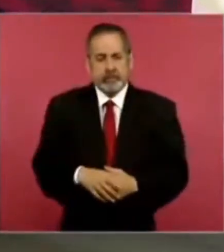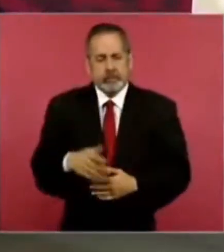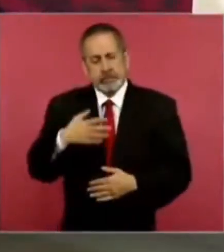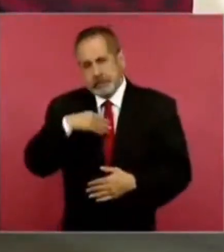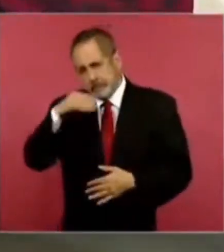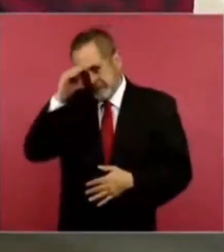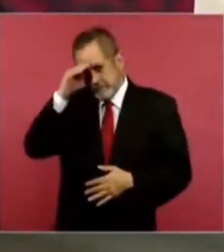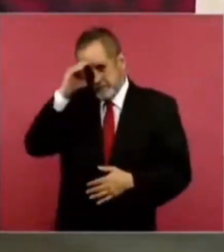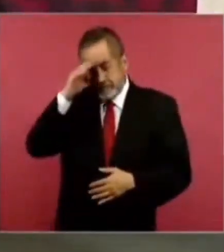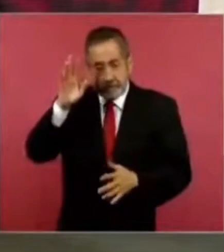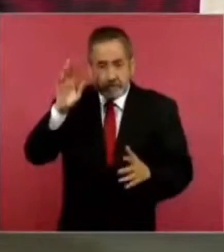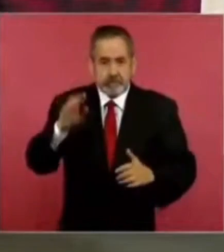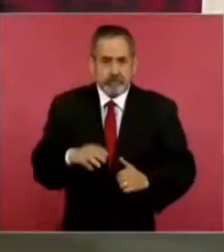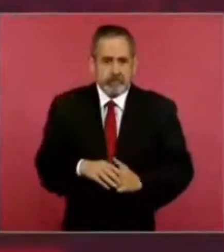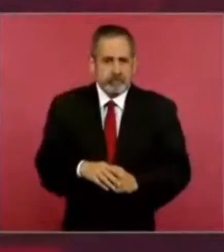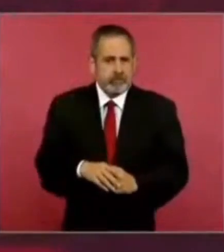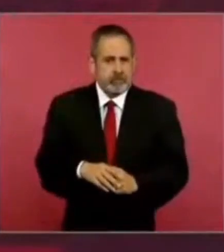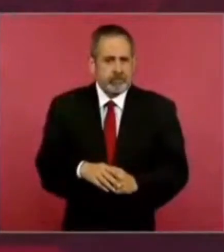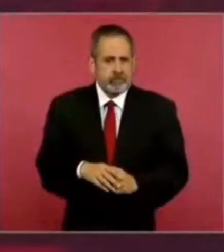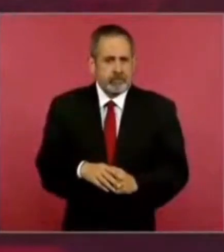pensando,